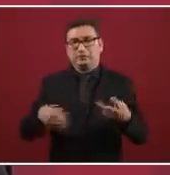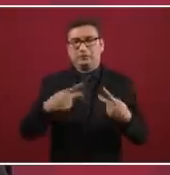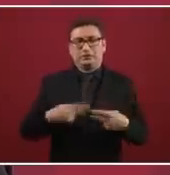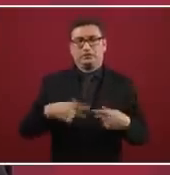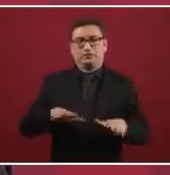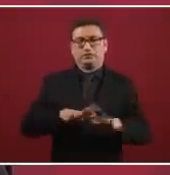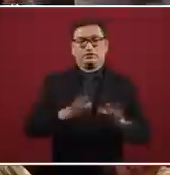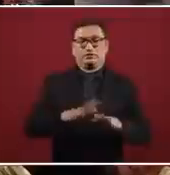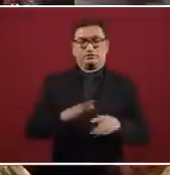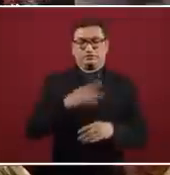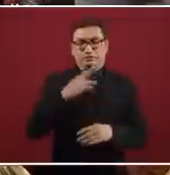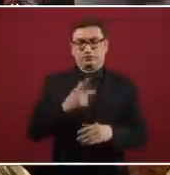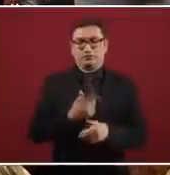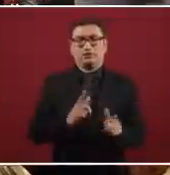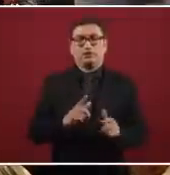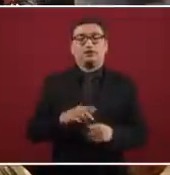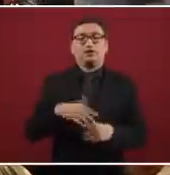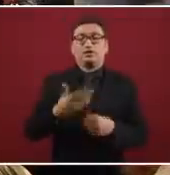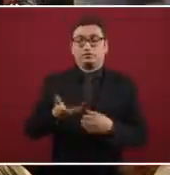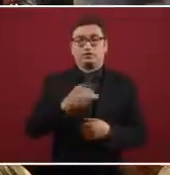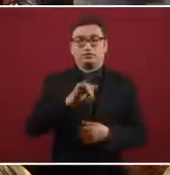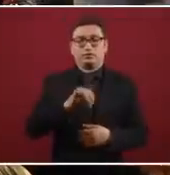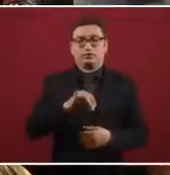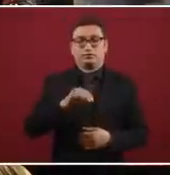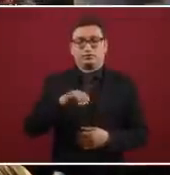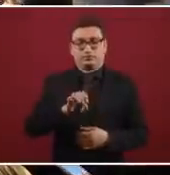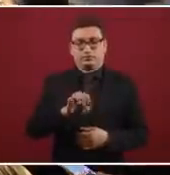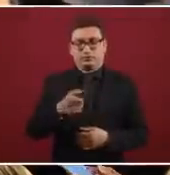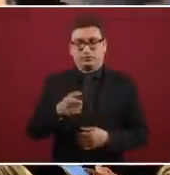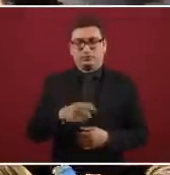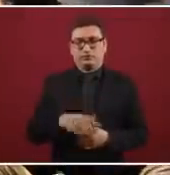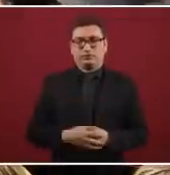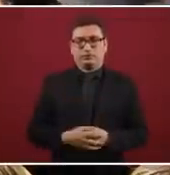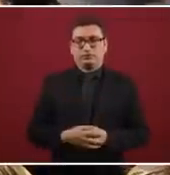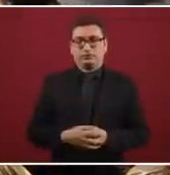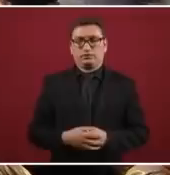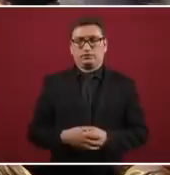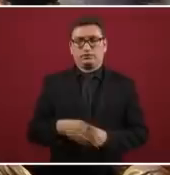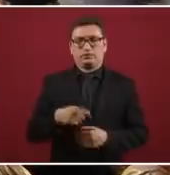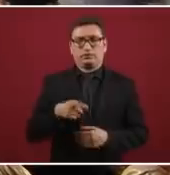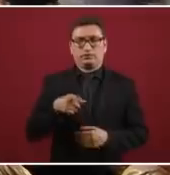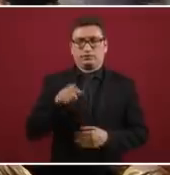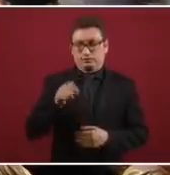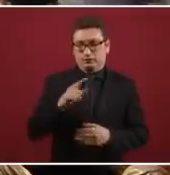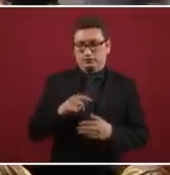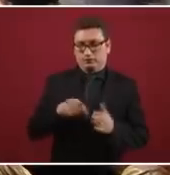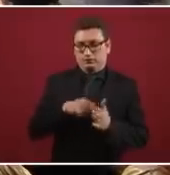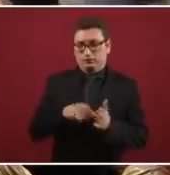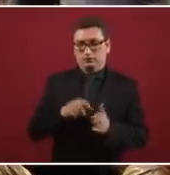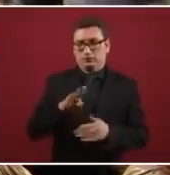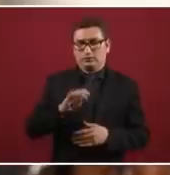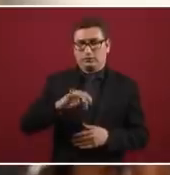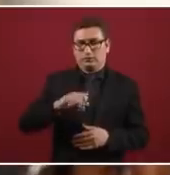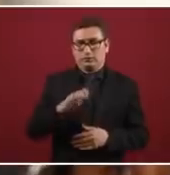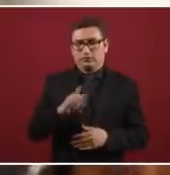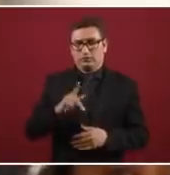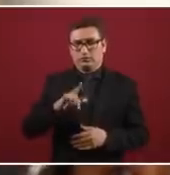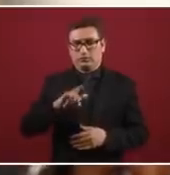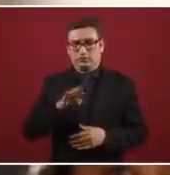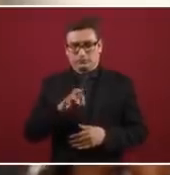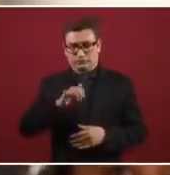la rueda de prensa. Pero en fin, a ver, Jaime. Sí, señor presidente, Jaime Hernández de Bajo Palabra. En las administraciones